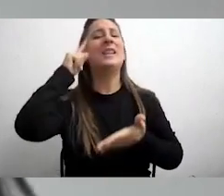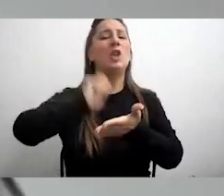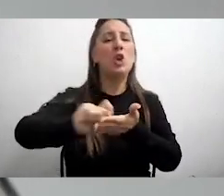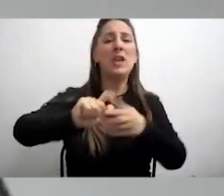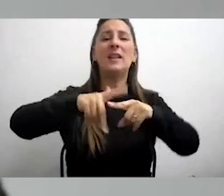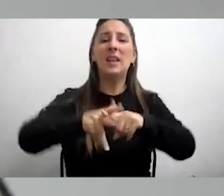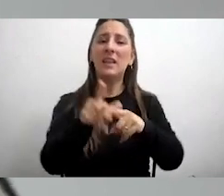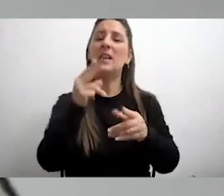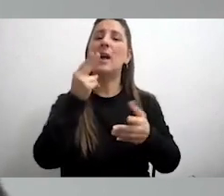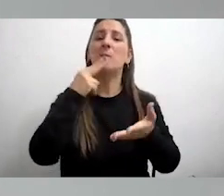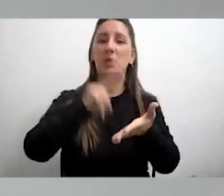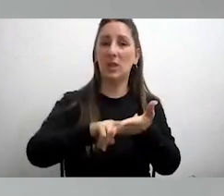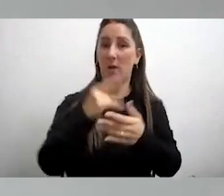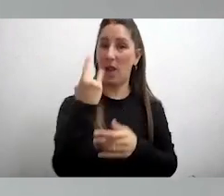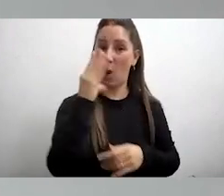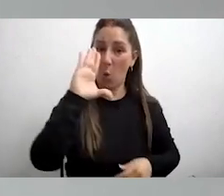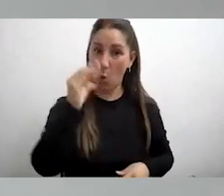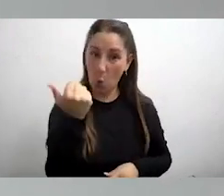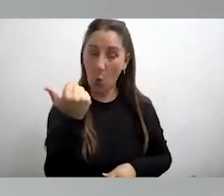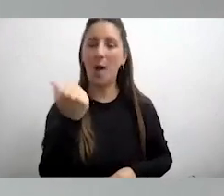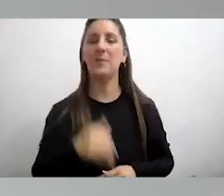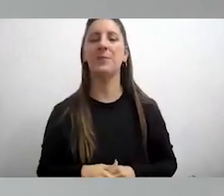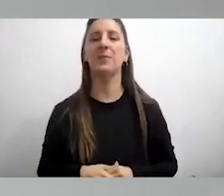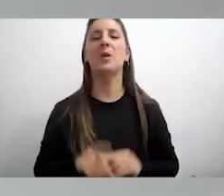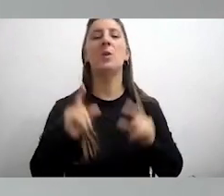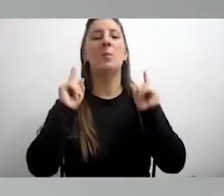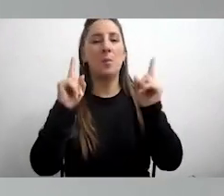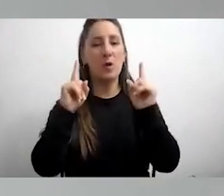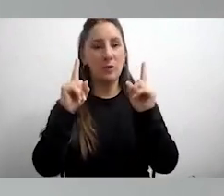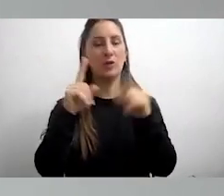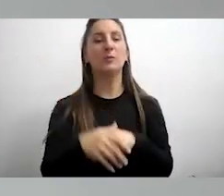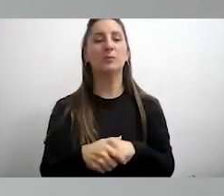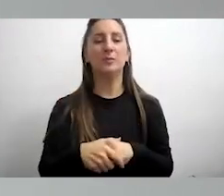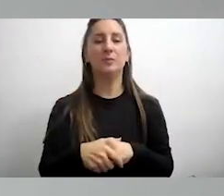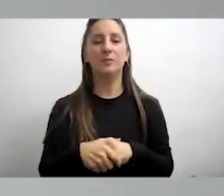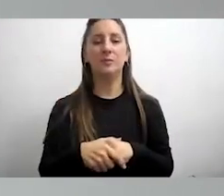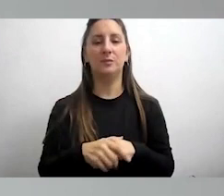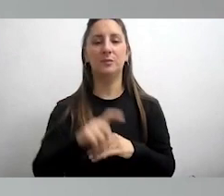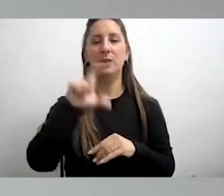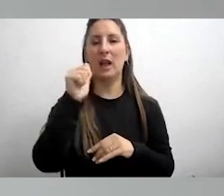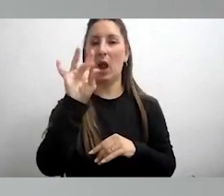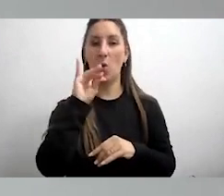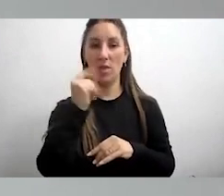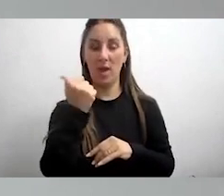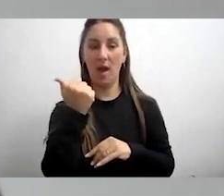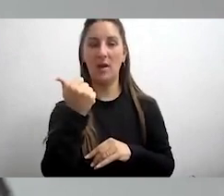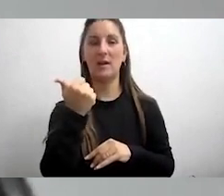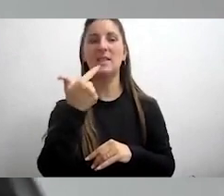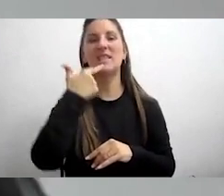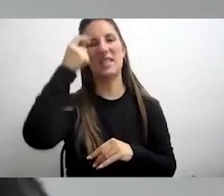1 de la UBA, cátedra Litvin, el profesor titular Claudia